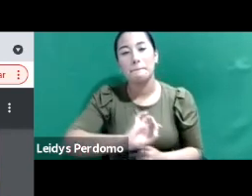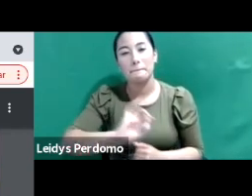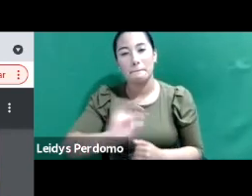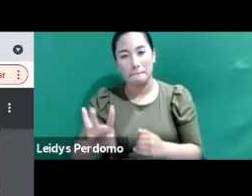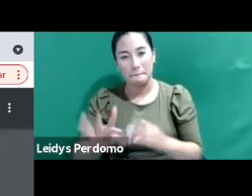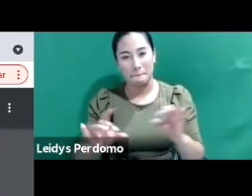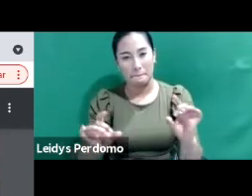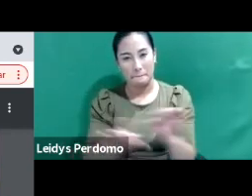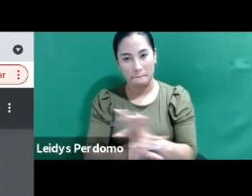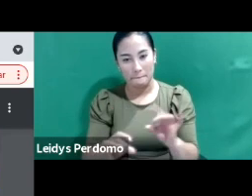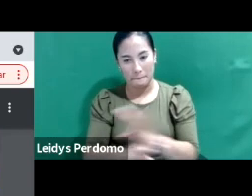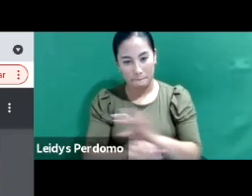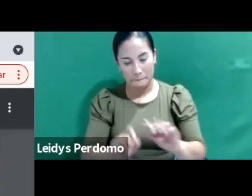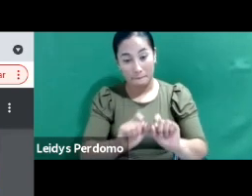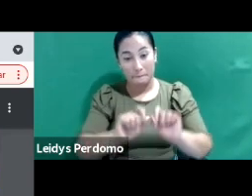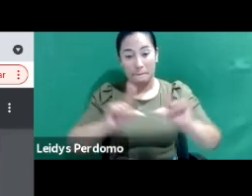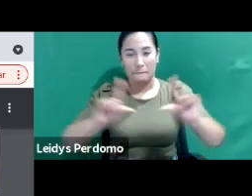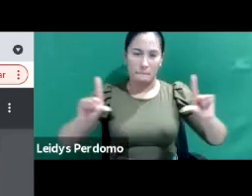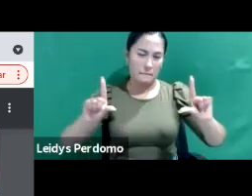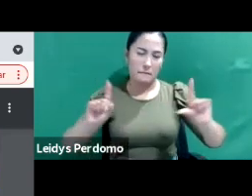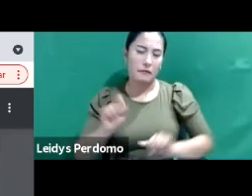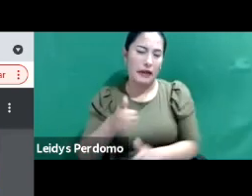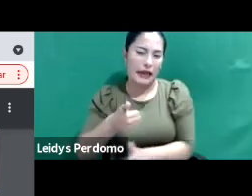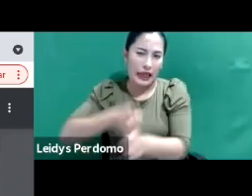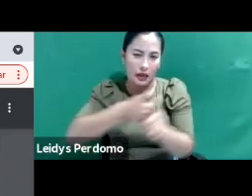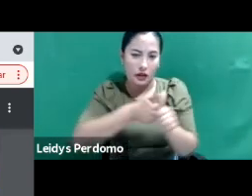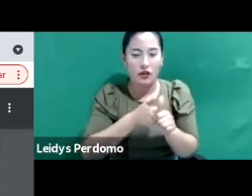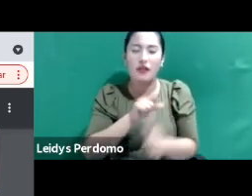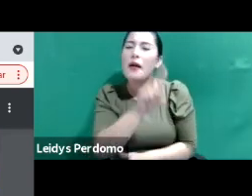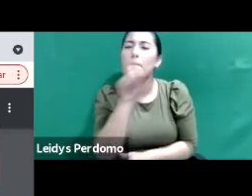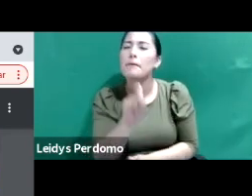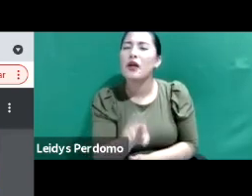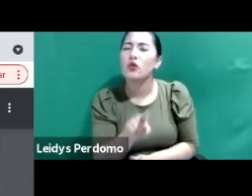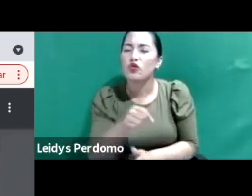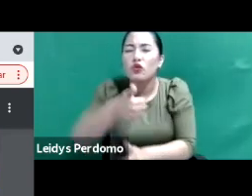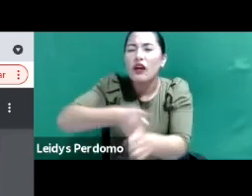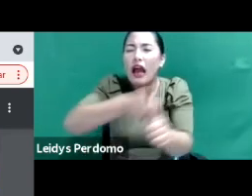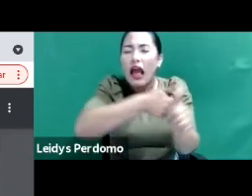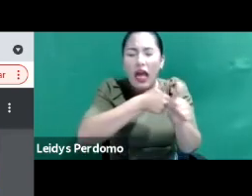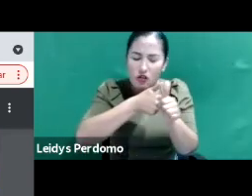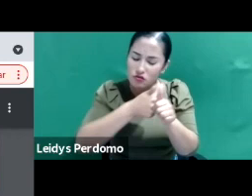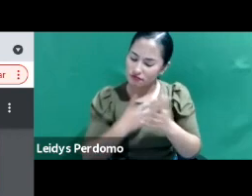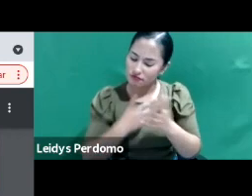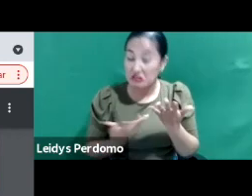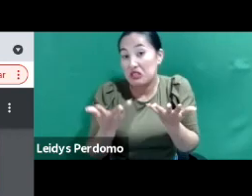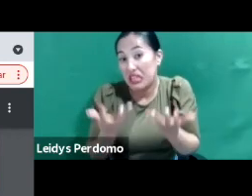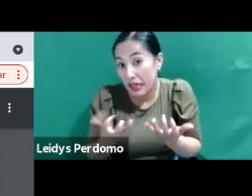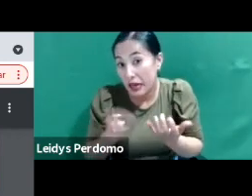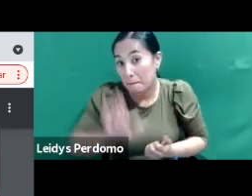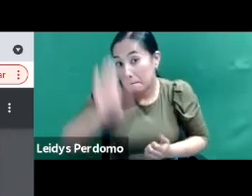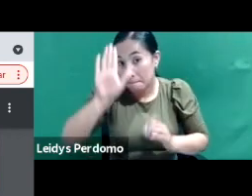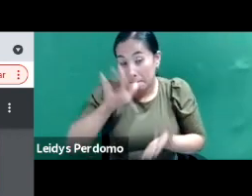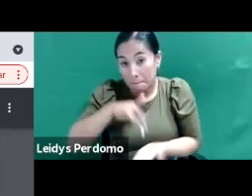generar más aperturas de pantalla y demás. Entonces, la pregunta que necesito que cada uno de ustedes, los que deseen participar en el